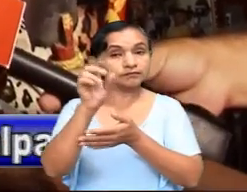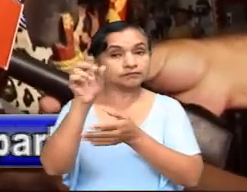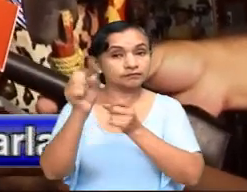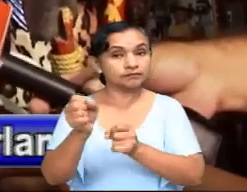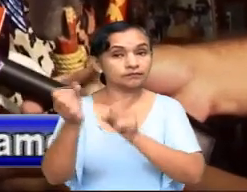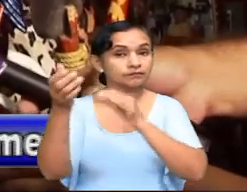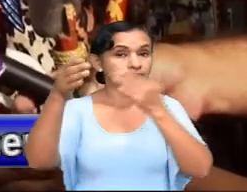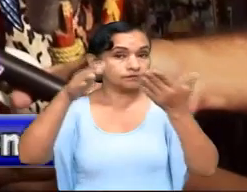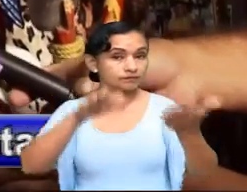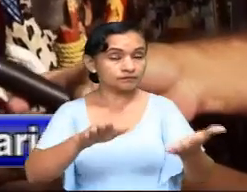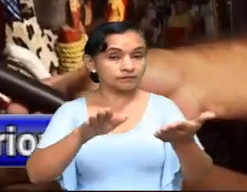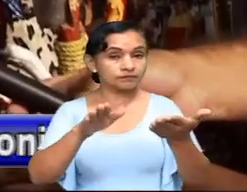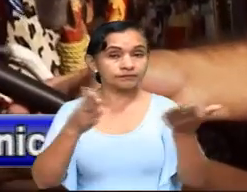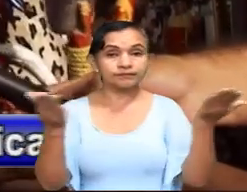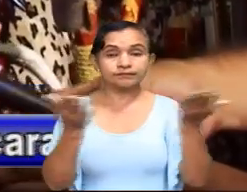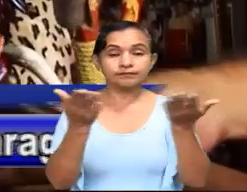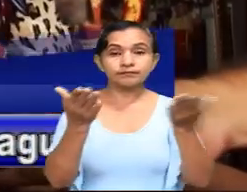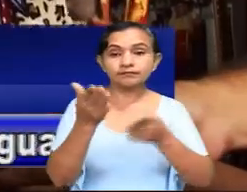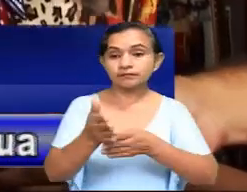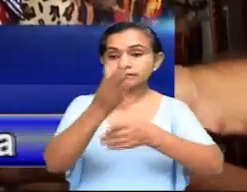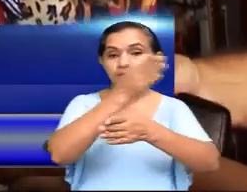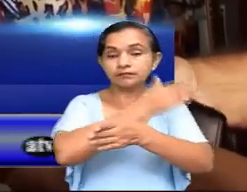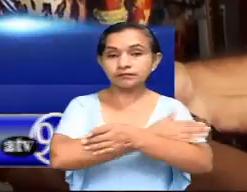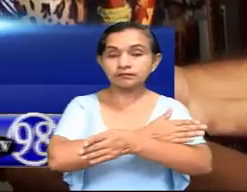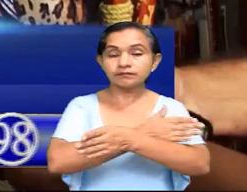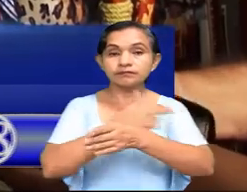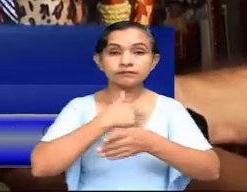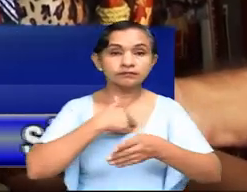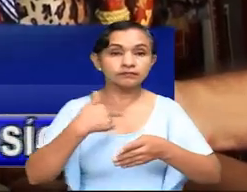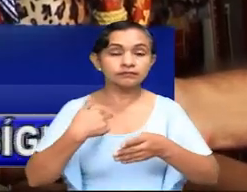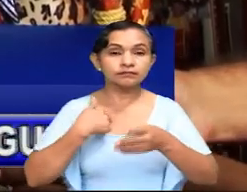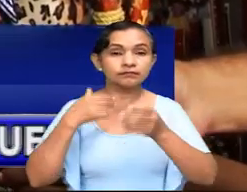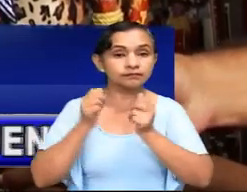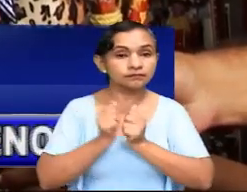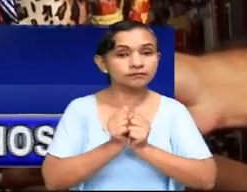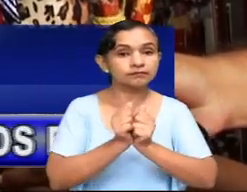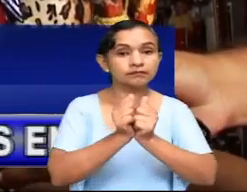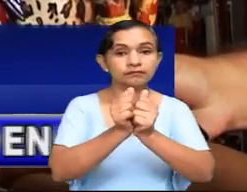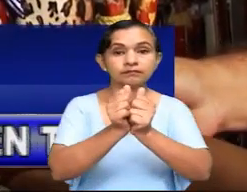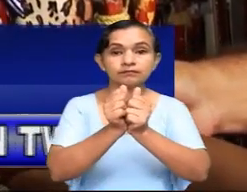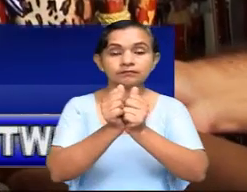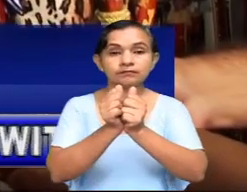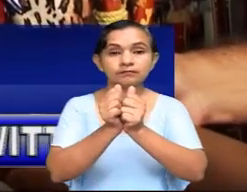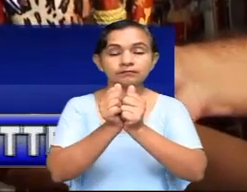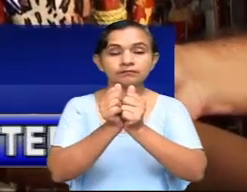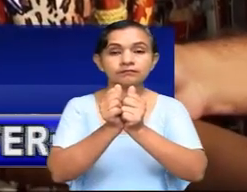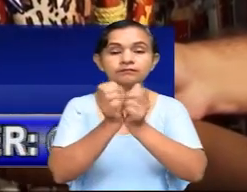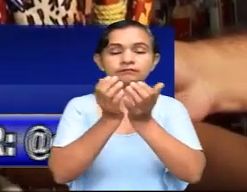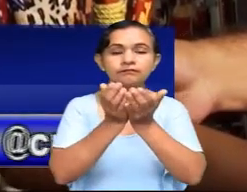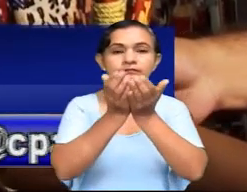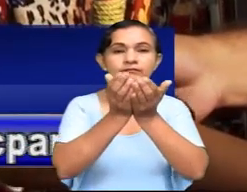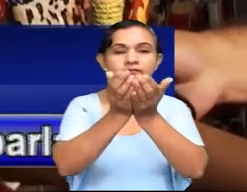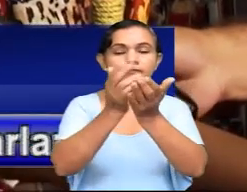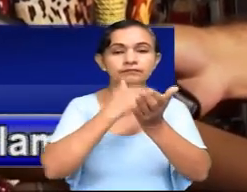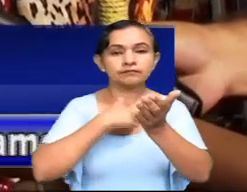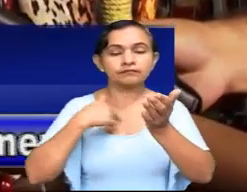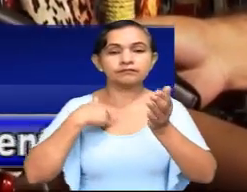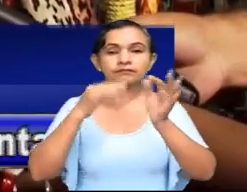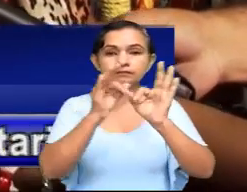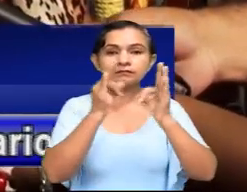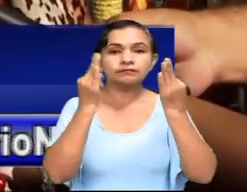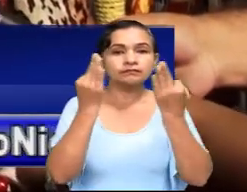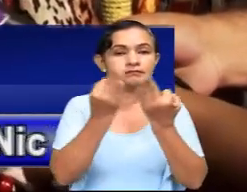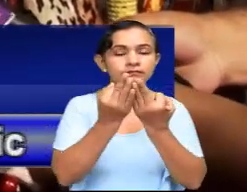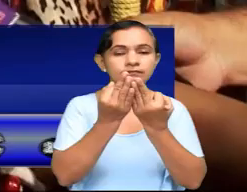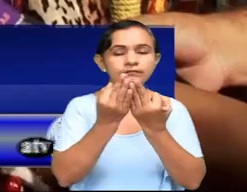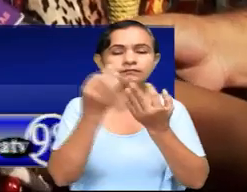él. Y previo, ¿verdad?, nosotros vamos a estar acompañando también en la vela del barco que hace la familia, y estamos